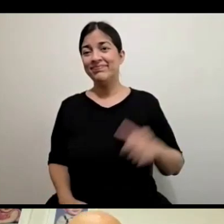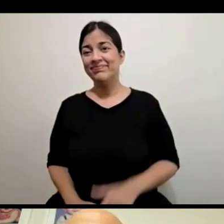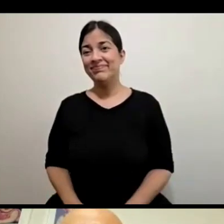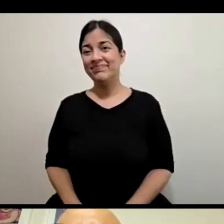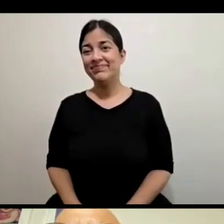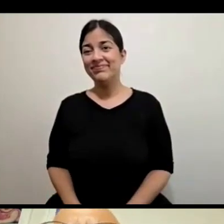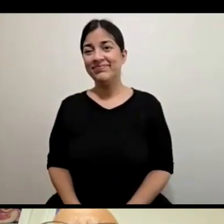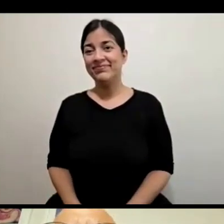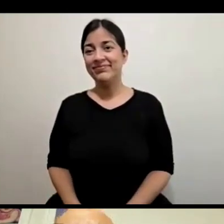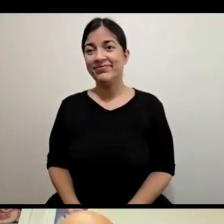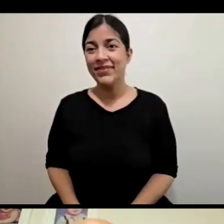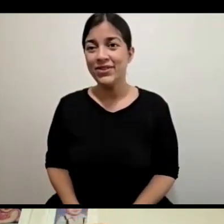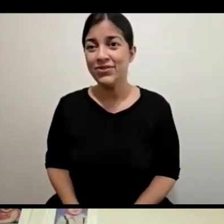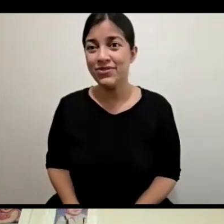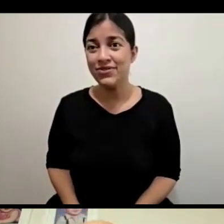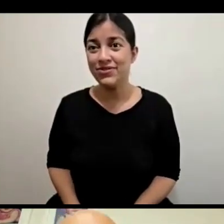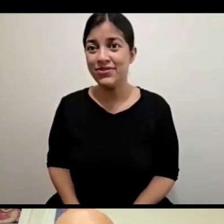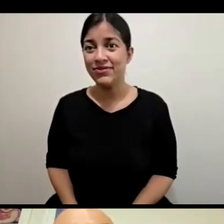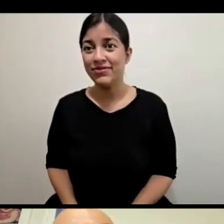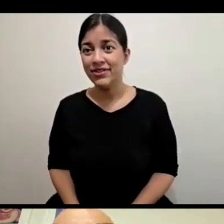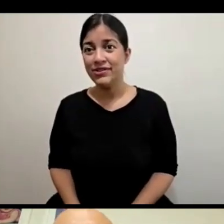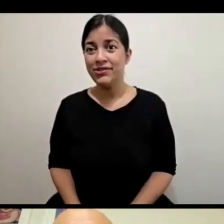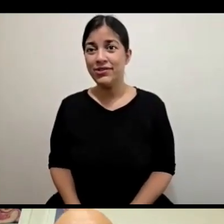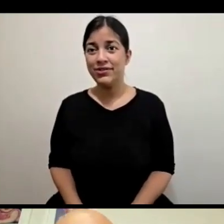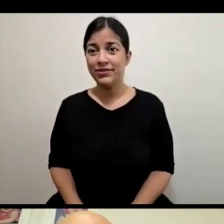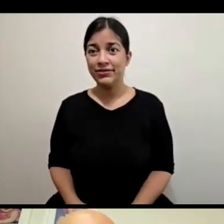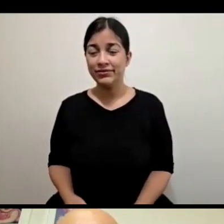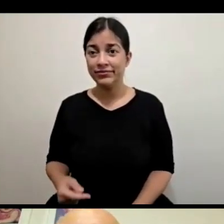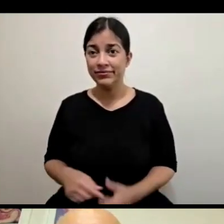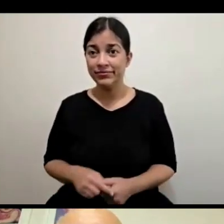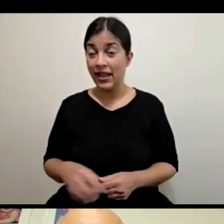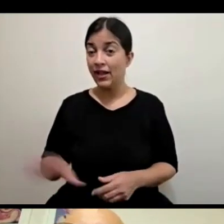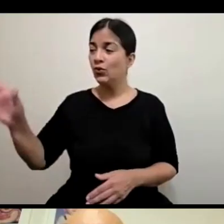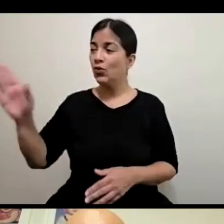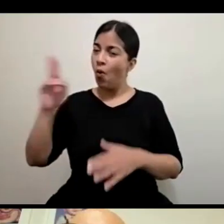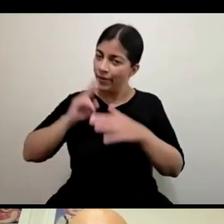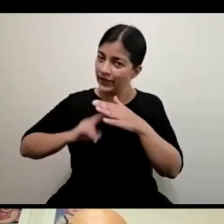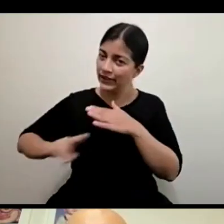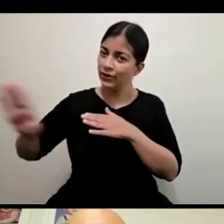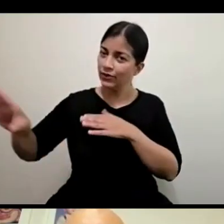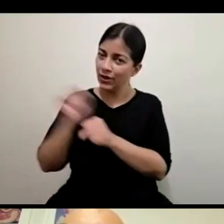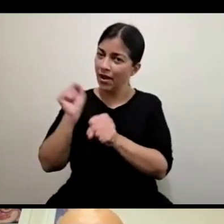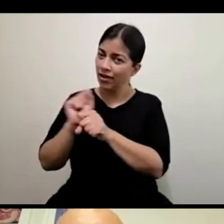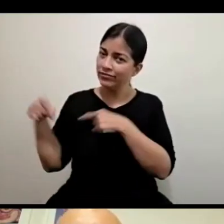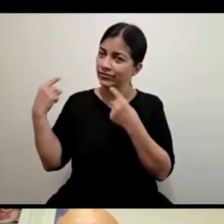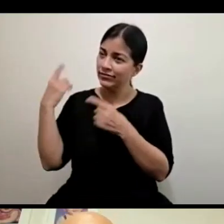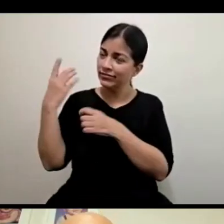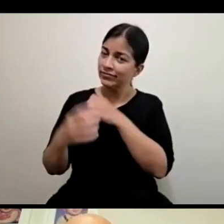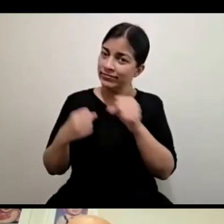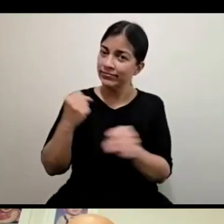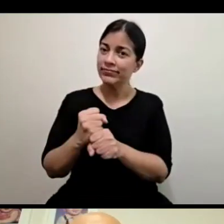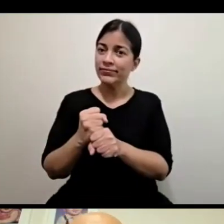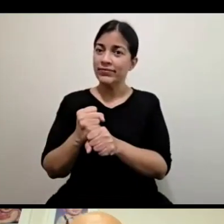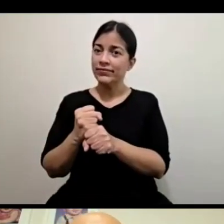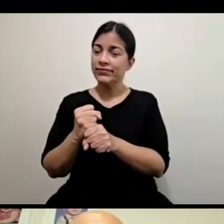gracias, sobre todo, Roberto. Checo Cuevas. La humildad con que has trabajado durante todos esos años